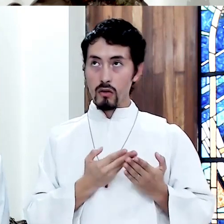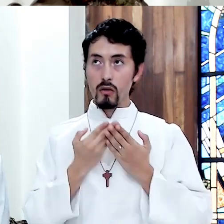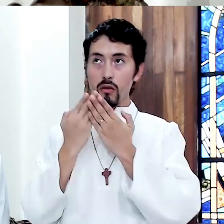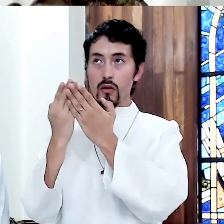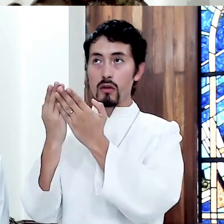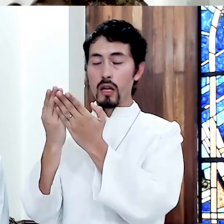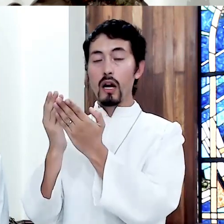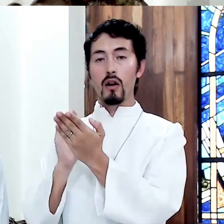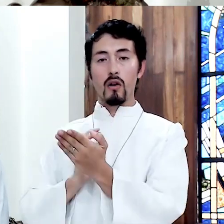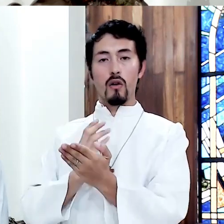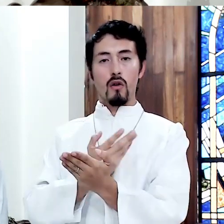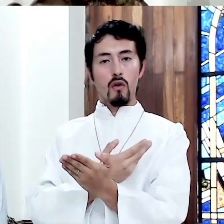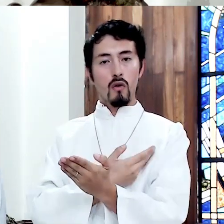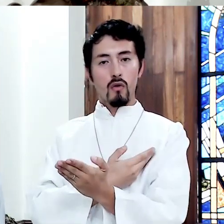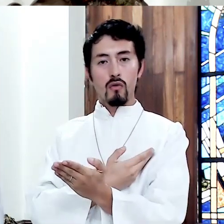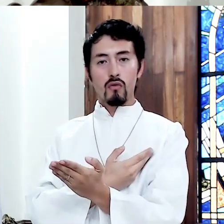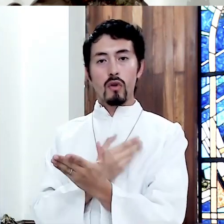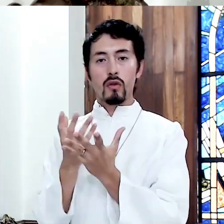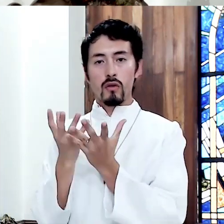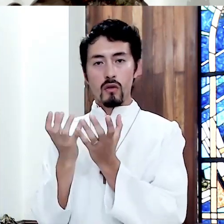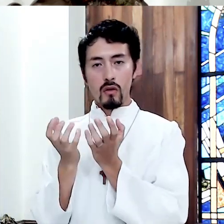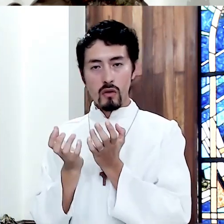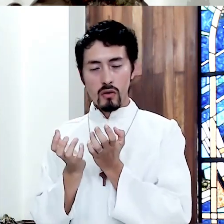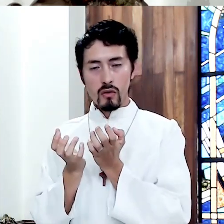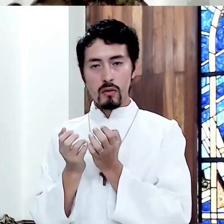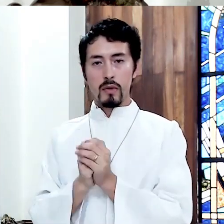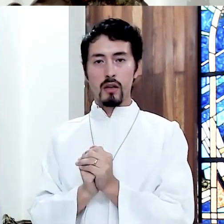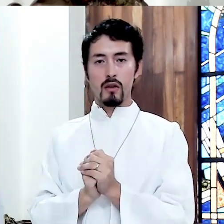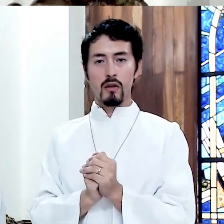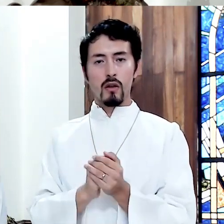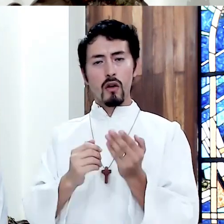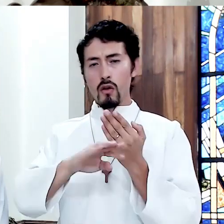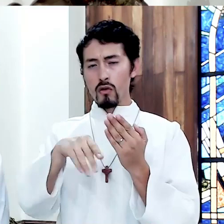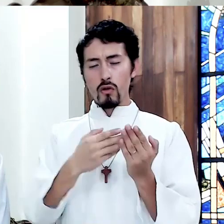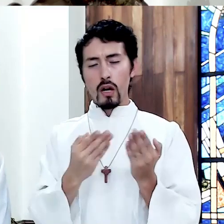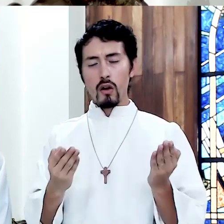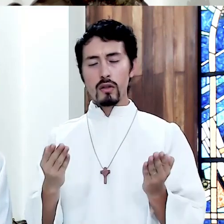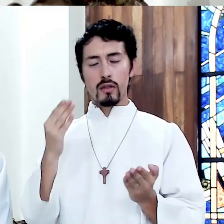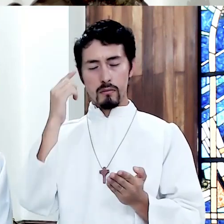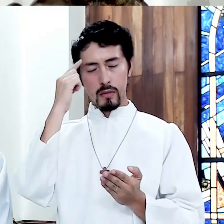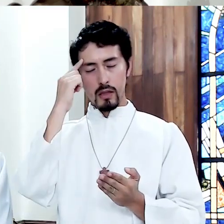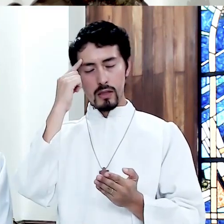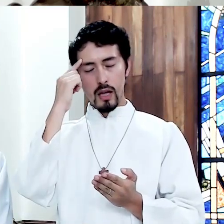anhelos, esos anhelos de vida, de paz, de amor,